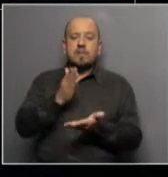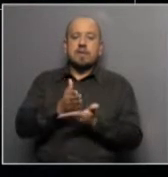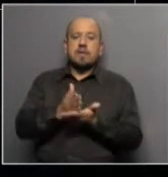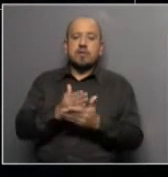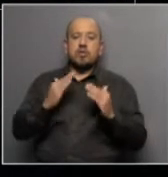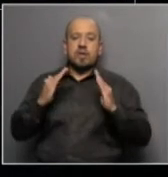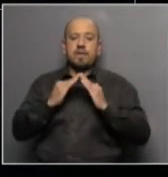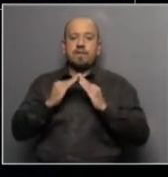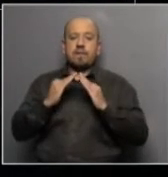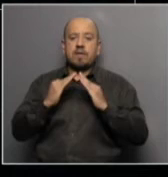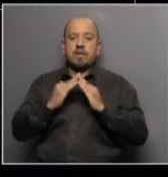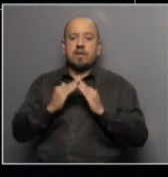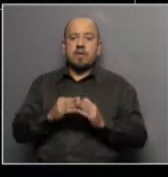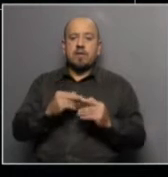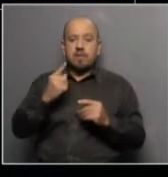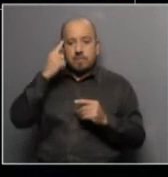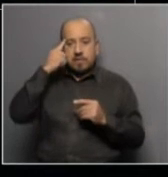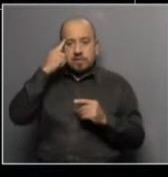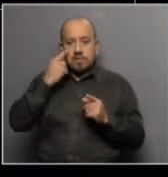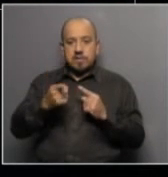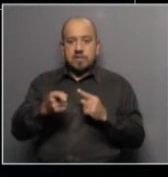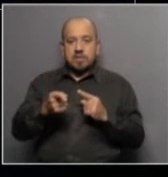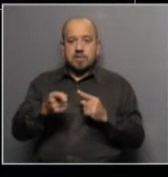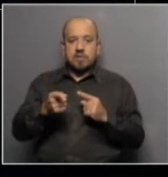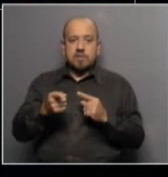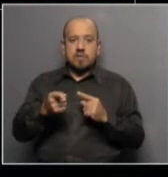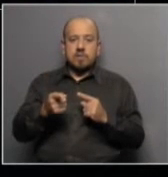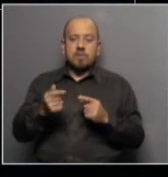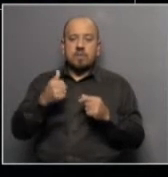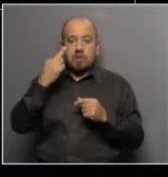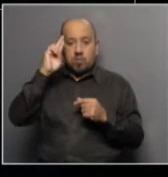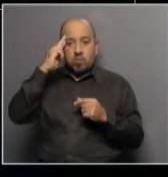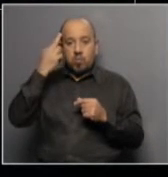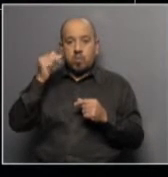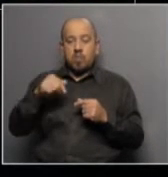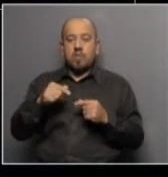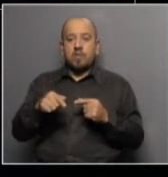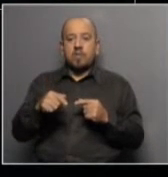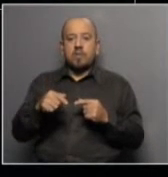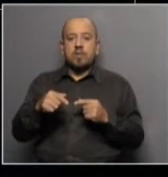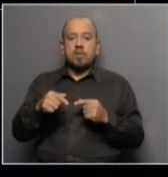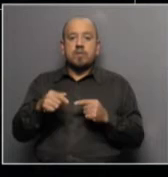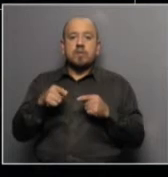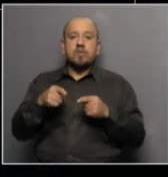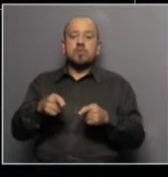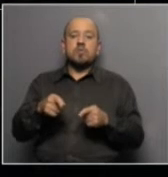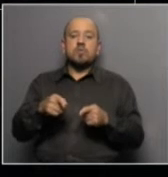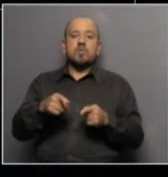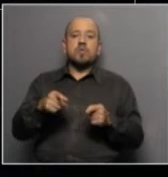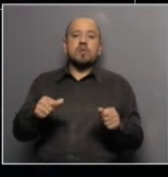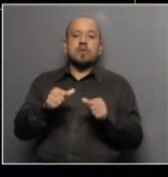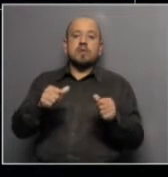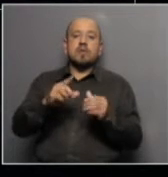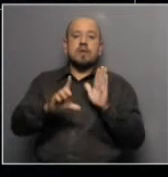vivienda, sino también pensar en lo que supuso para Uruguay y supone su implementación